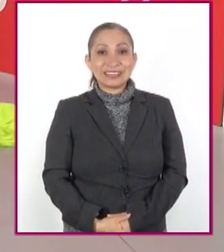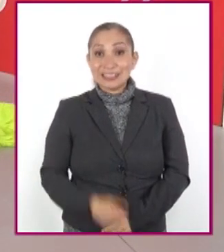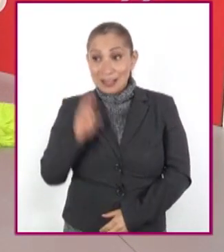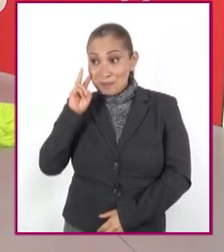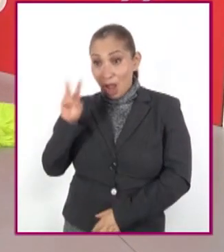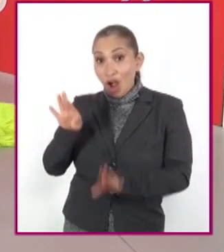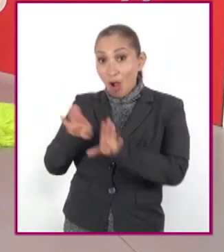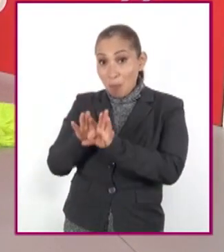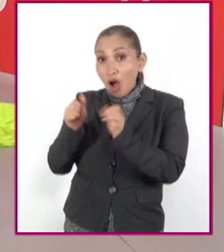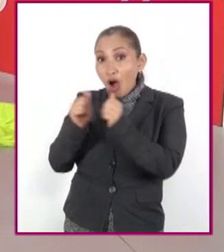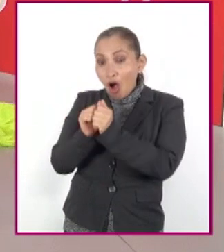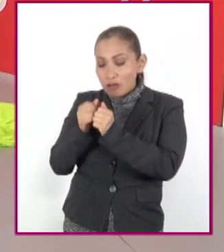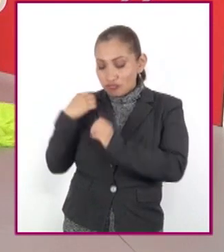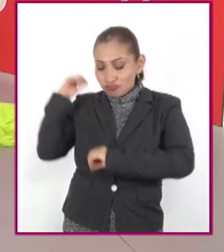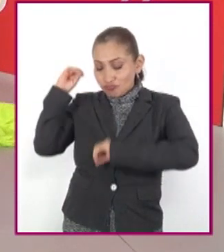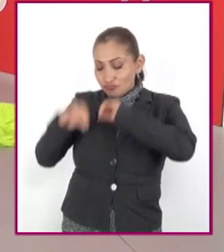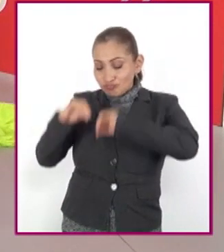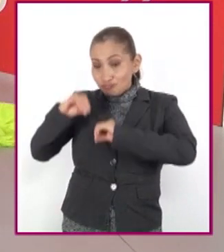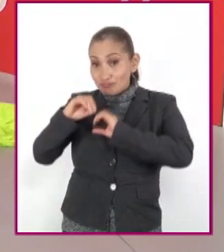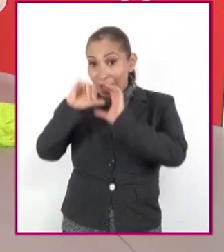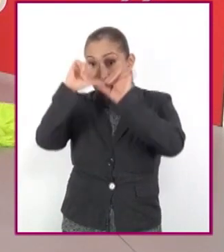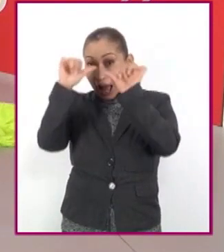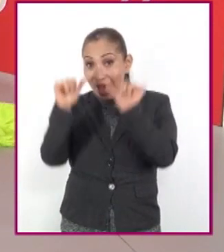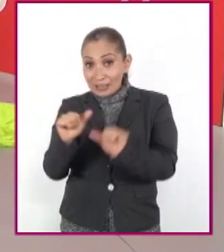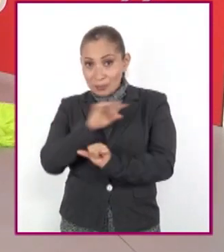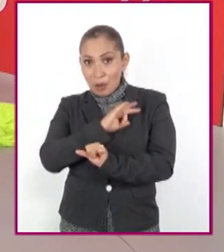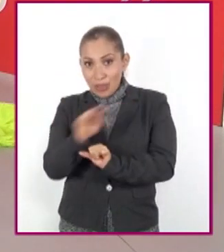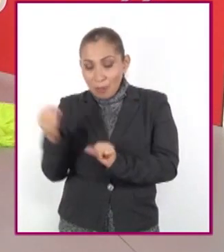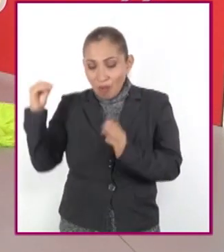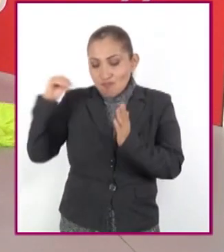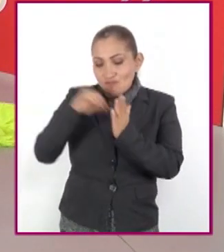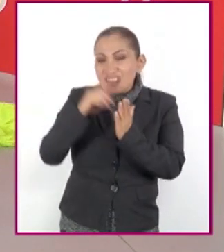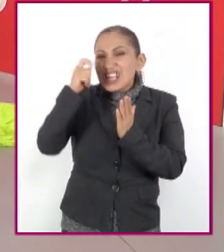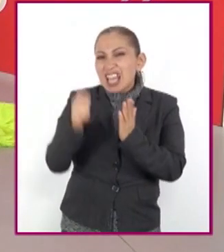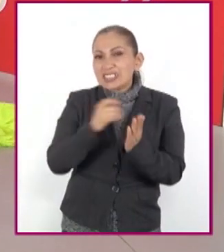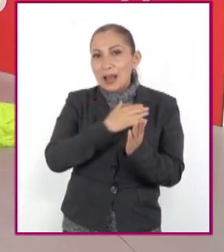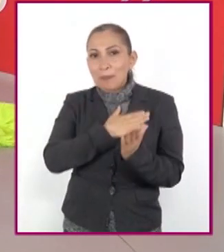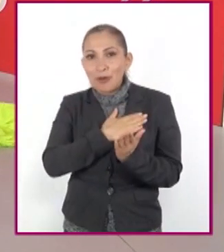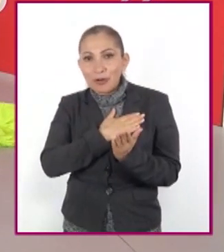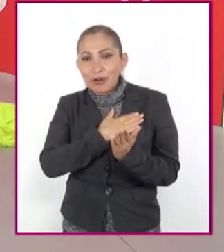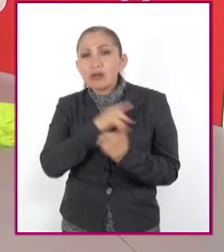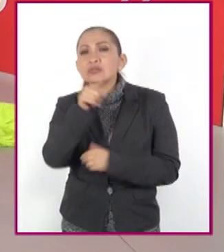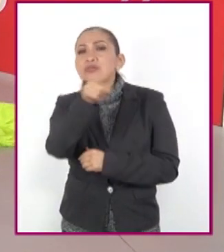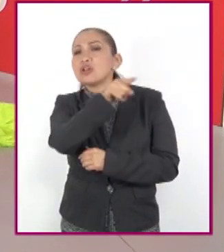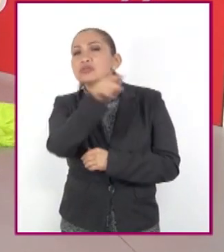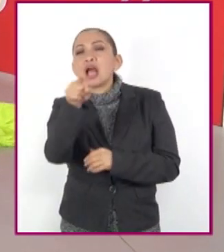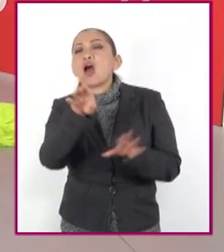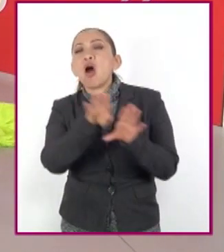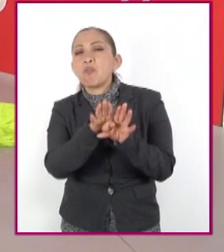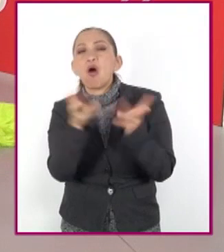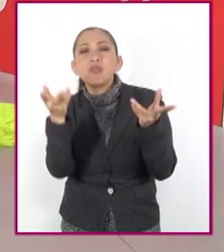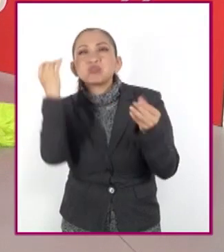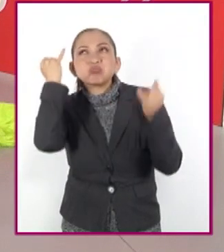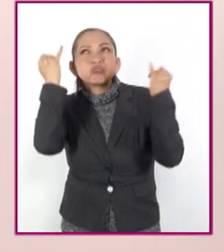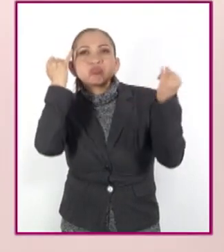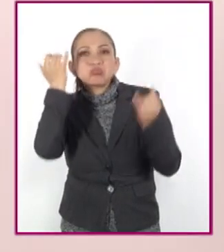¿Vieron cómo a través de una expresión artística podemos representar el amor? ¿Y ustedes cómo lo